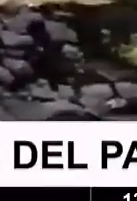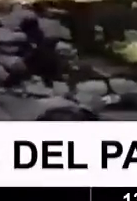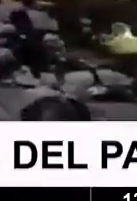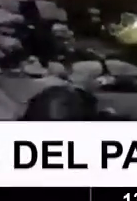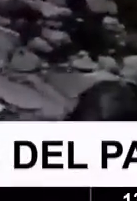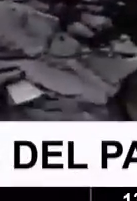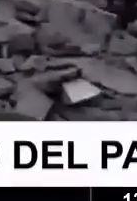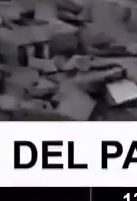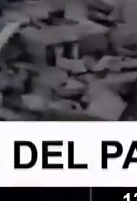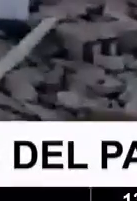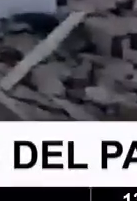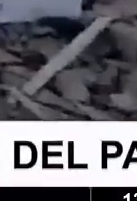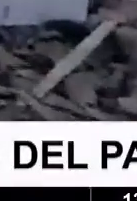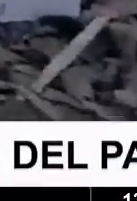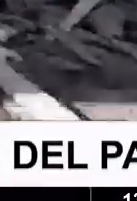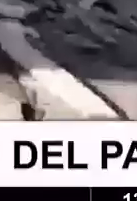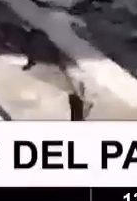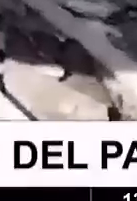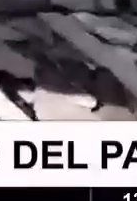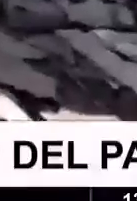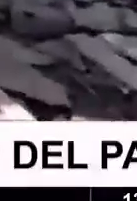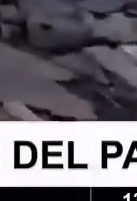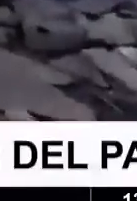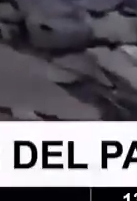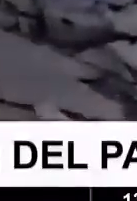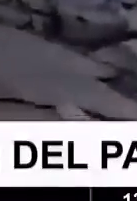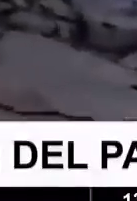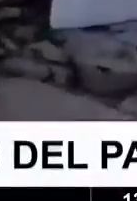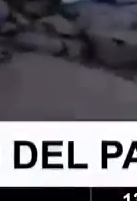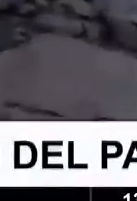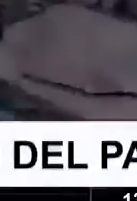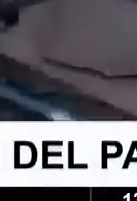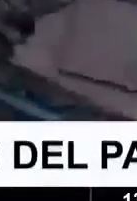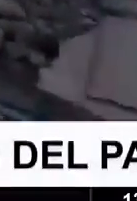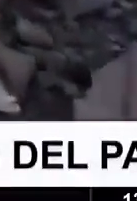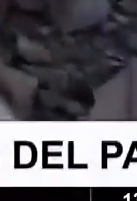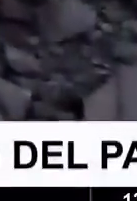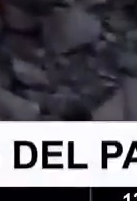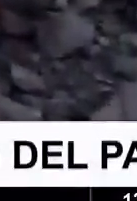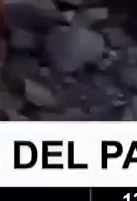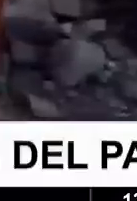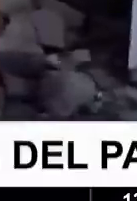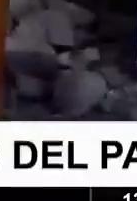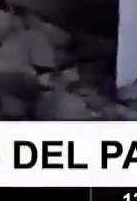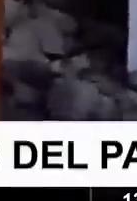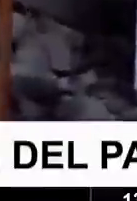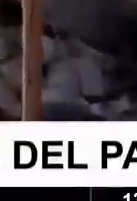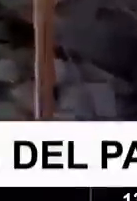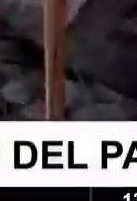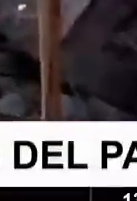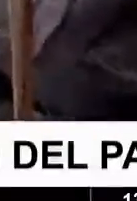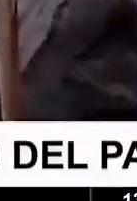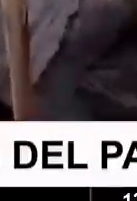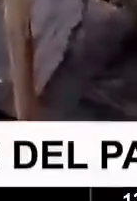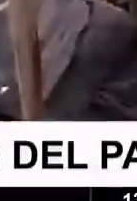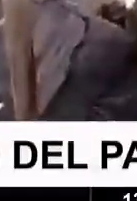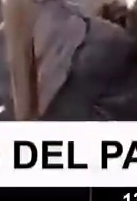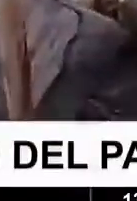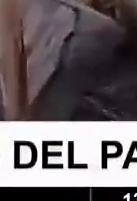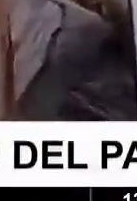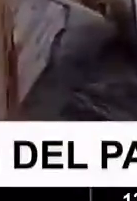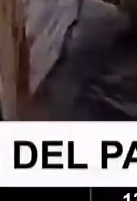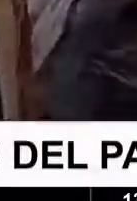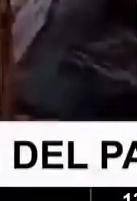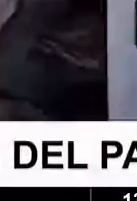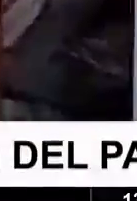los balazos. Está bien. Muy buena lo que tiene el presidente. Me gusta. La verdad es que encuentro que está súper bien. Súper bien demoler